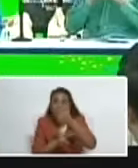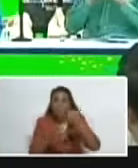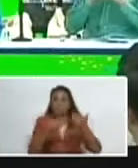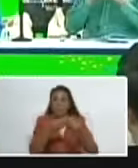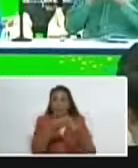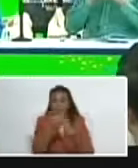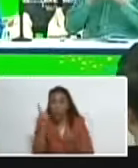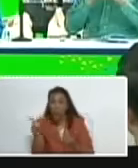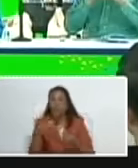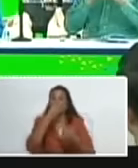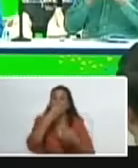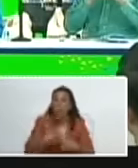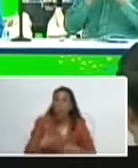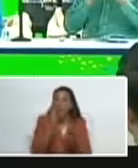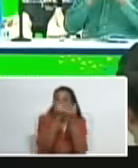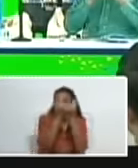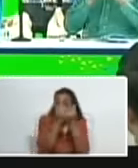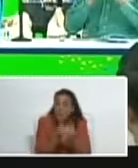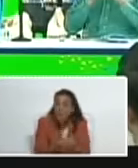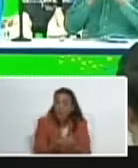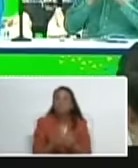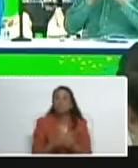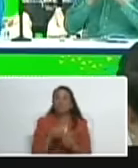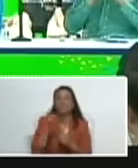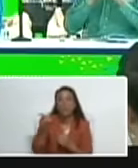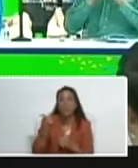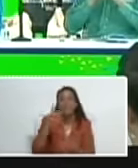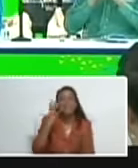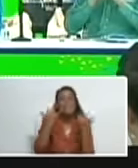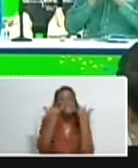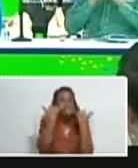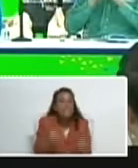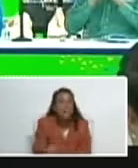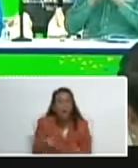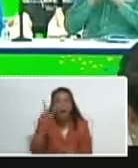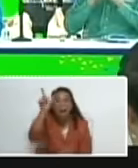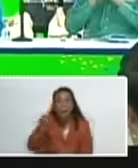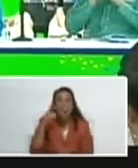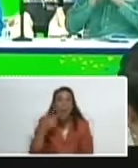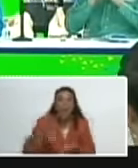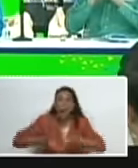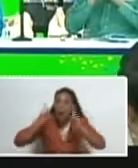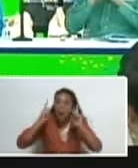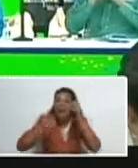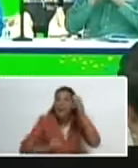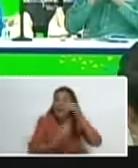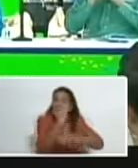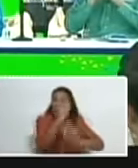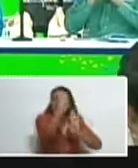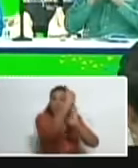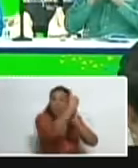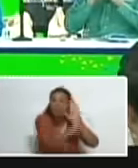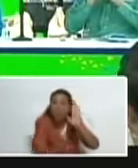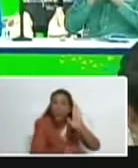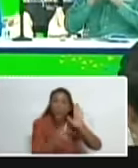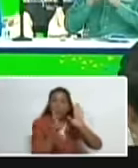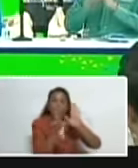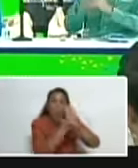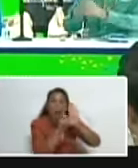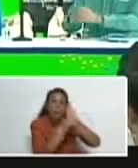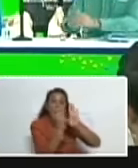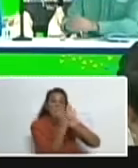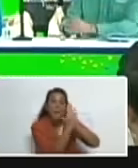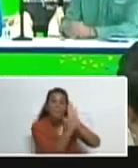ejecutiva, buena ministra de Finanzas, para que proceda a la creación de una nueva